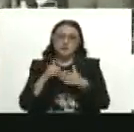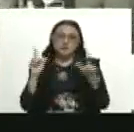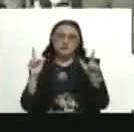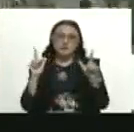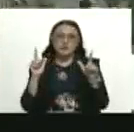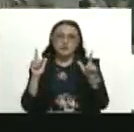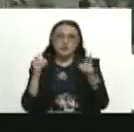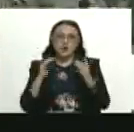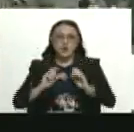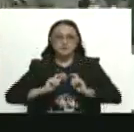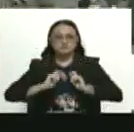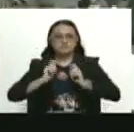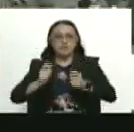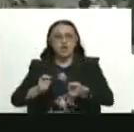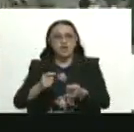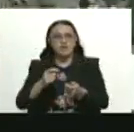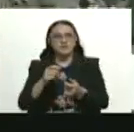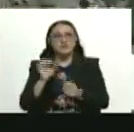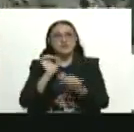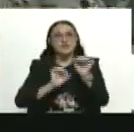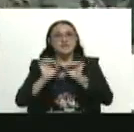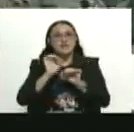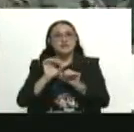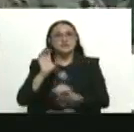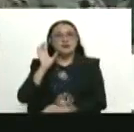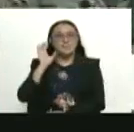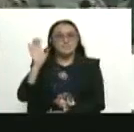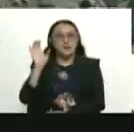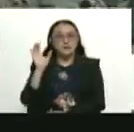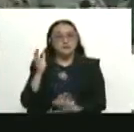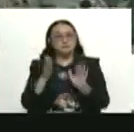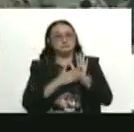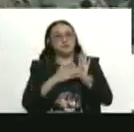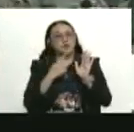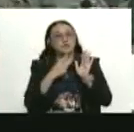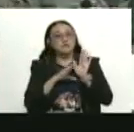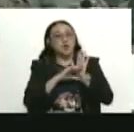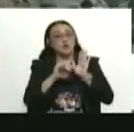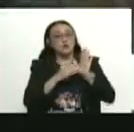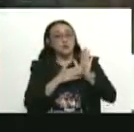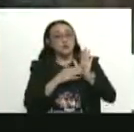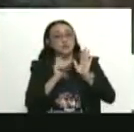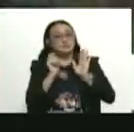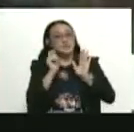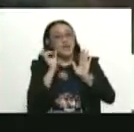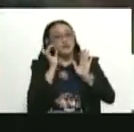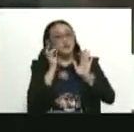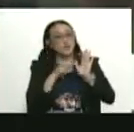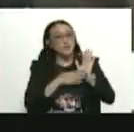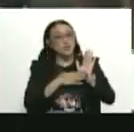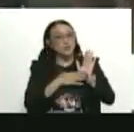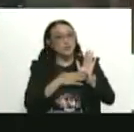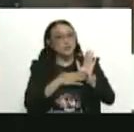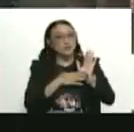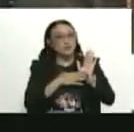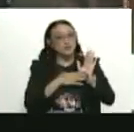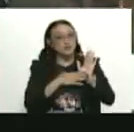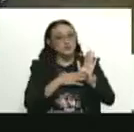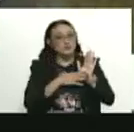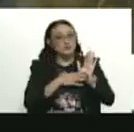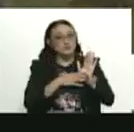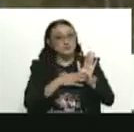nos consagramos a la defensa de la patria, apegados a la Constitución de la República Bolivariana de